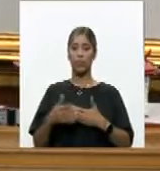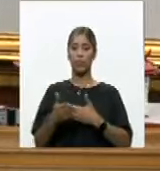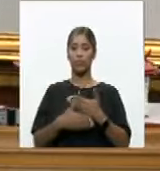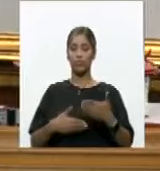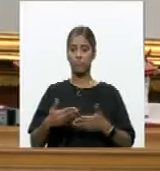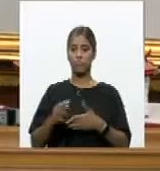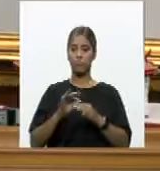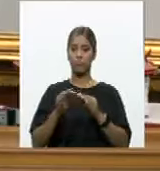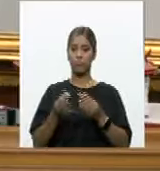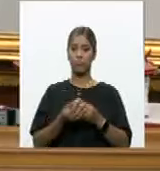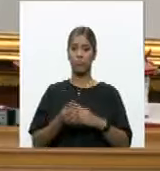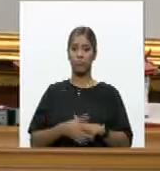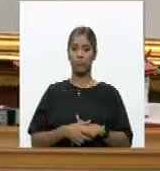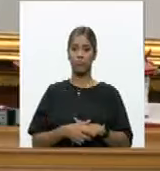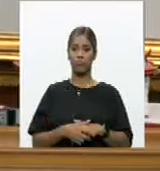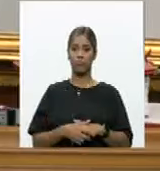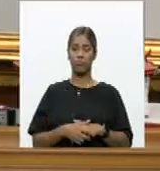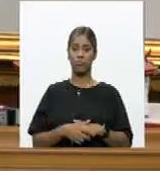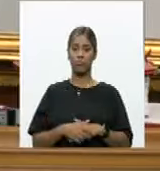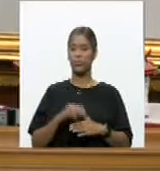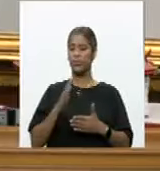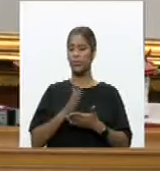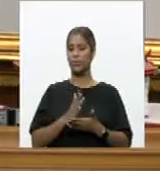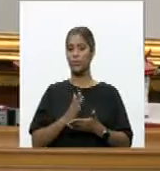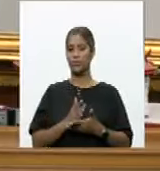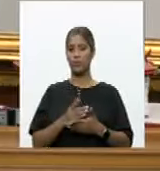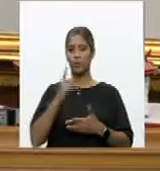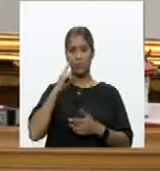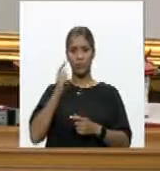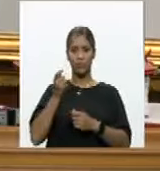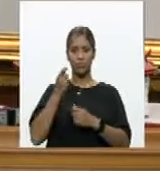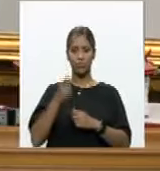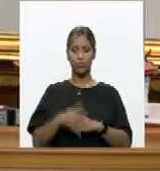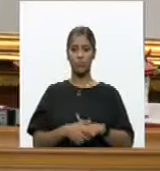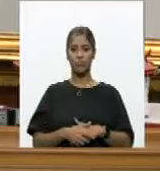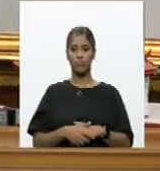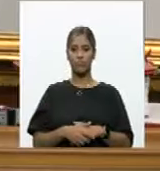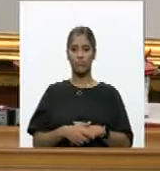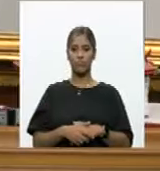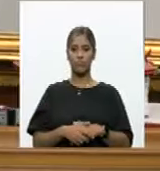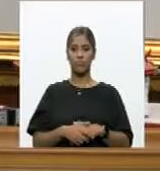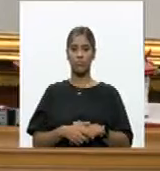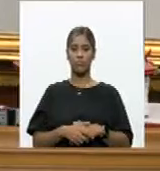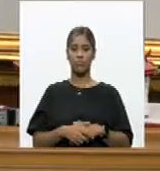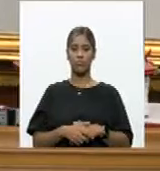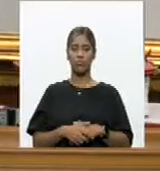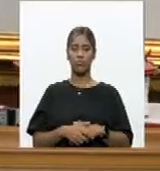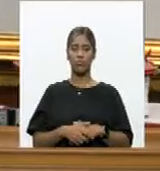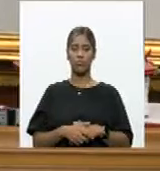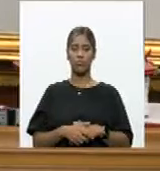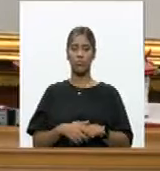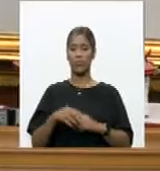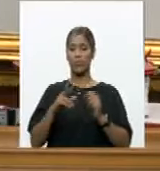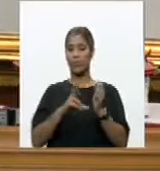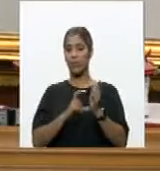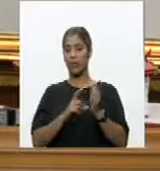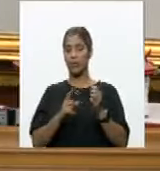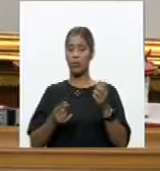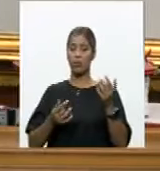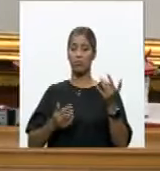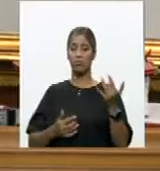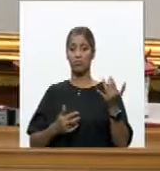familia que siempre recordamos. Cuando llegaba los viernes con el